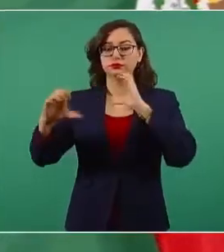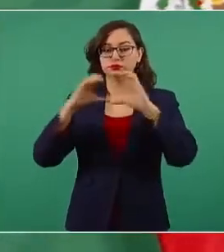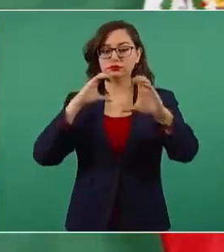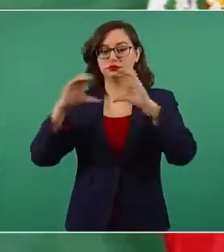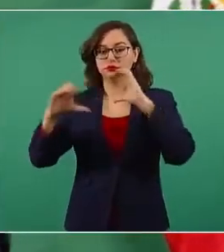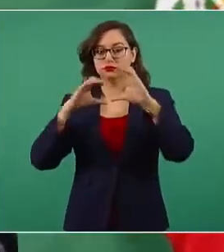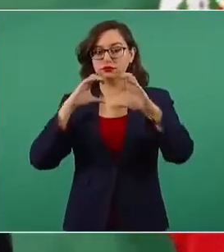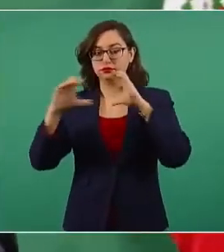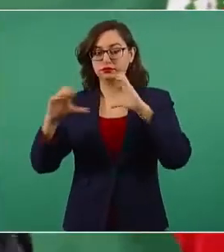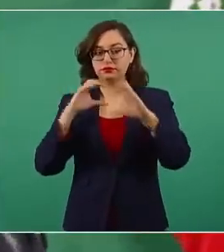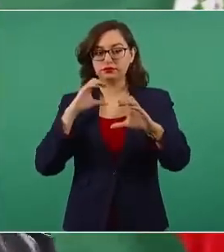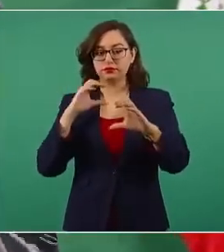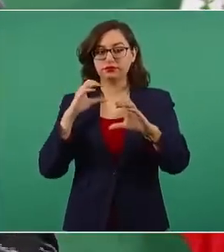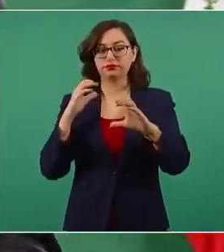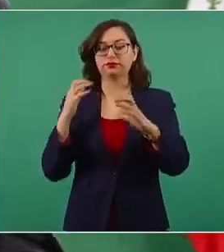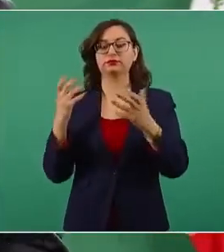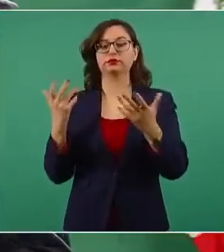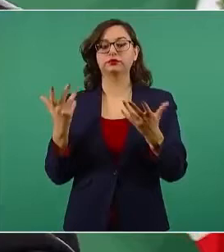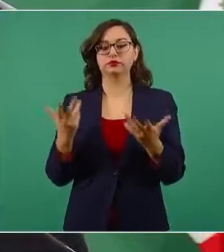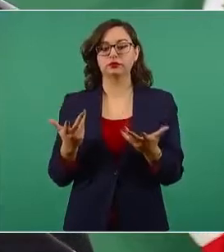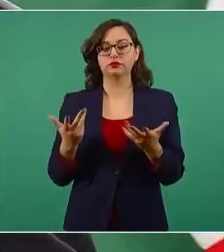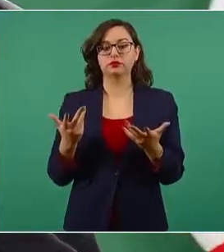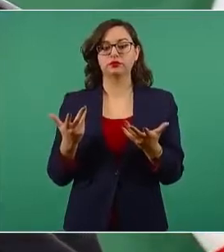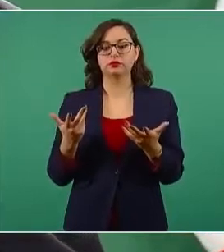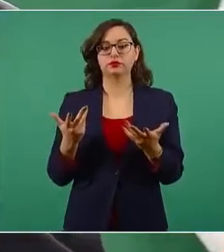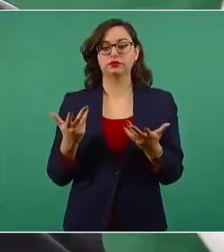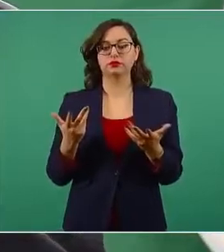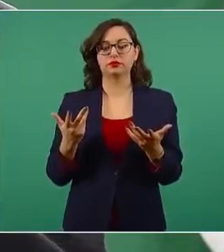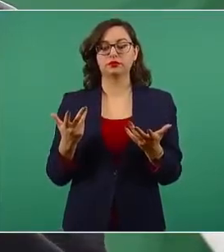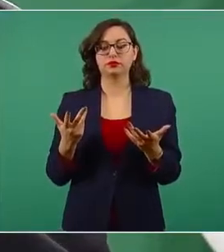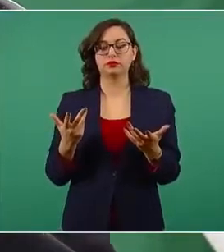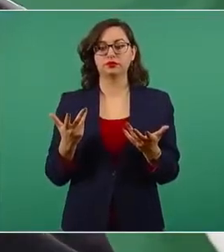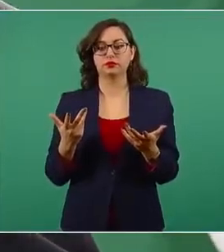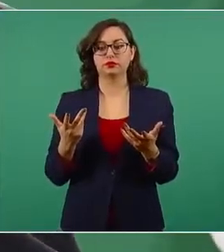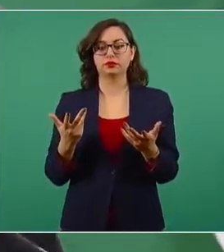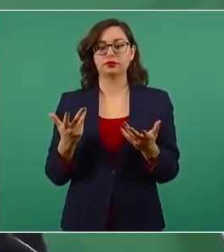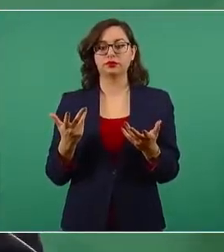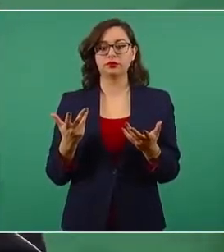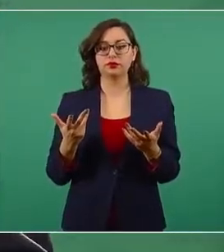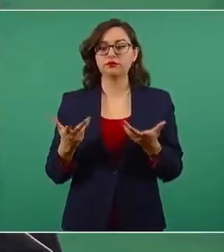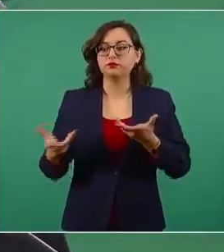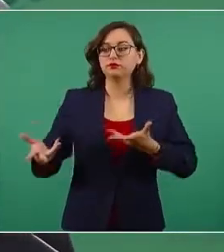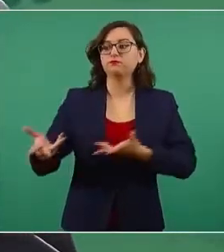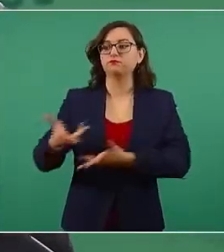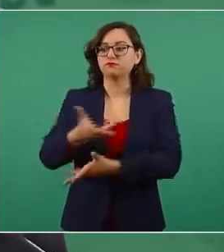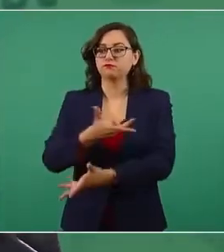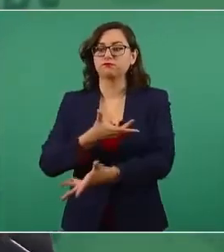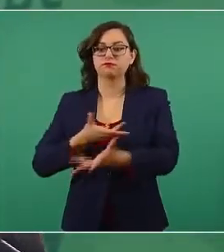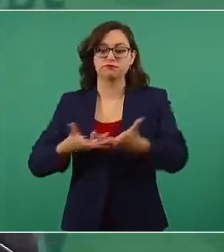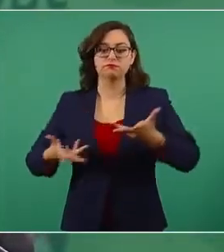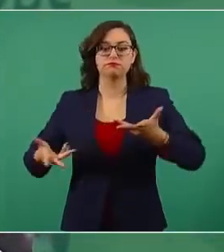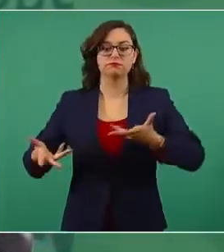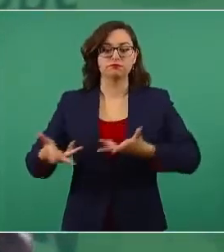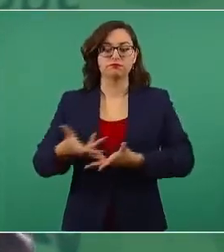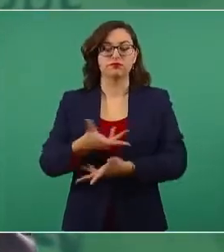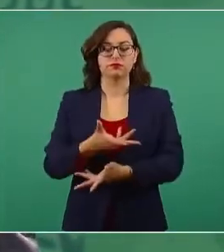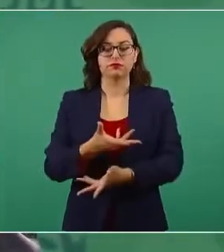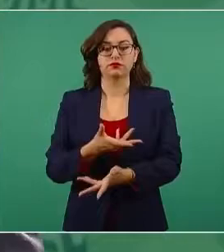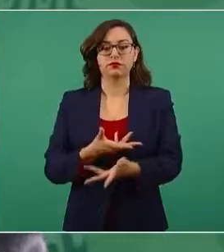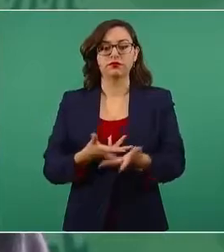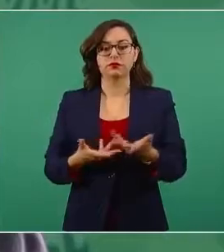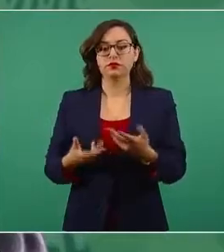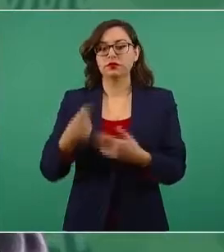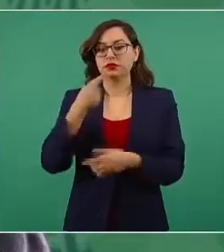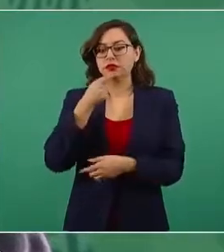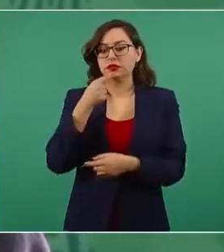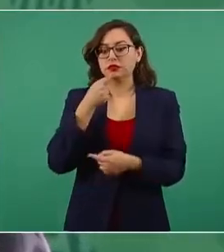es el que haya socialización, que los